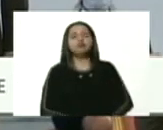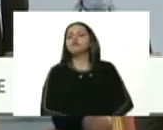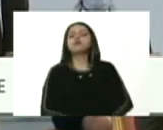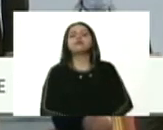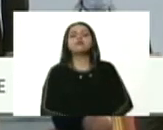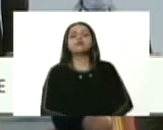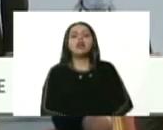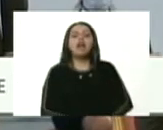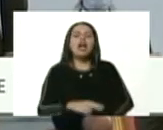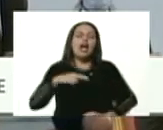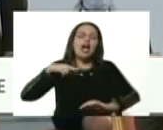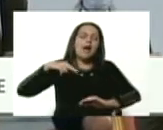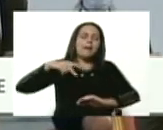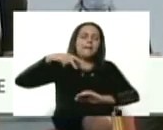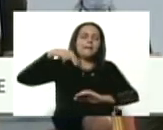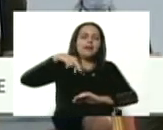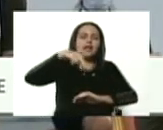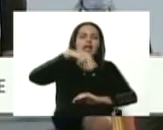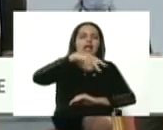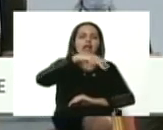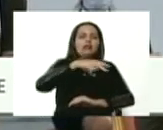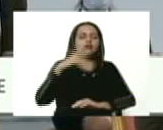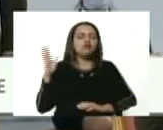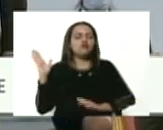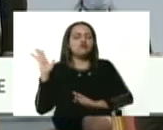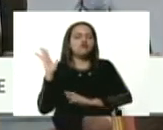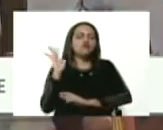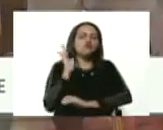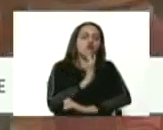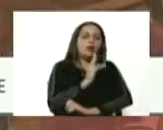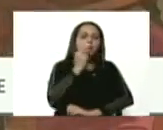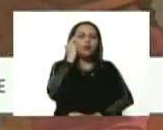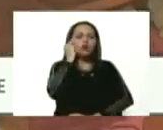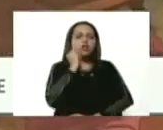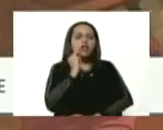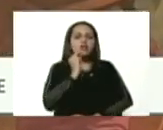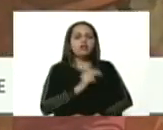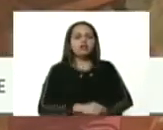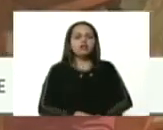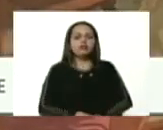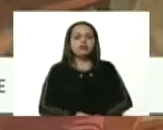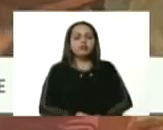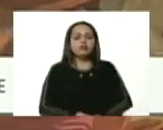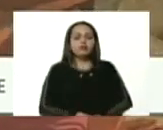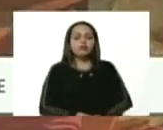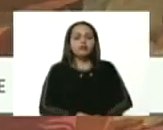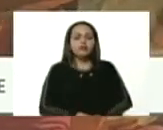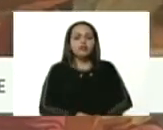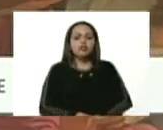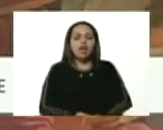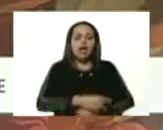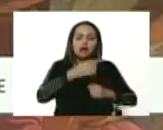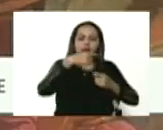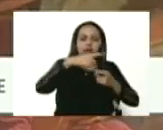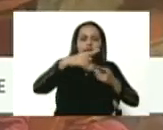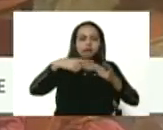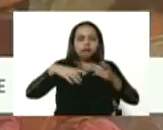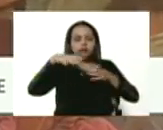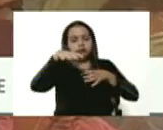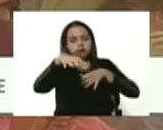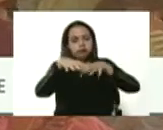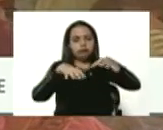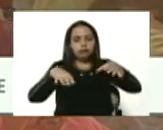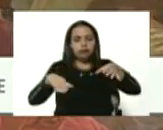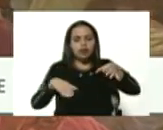A pie llegó nuestro libertador a Oruro, al Potosí,